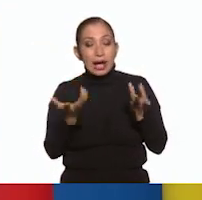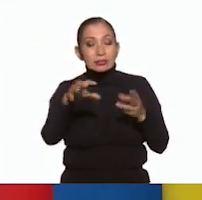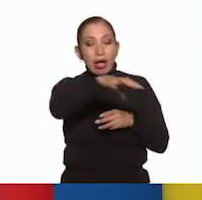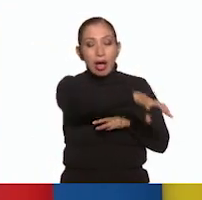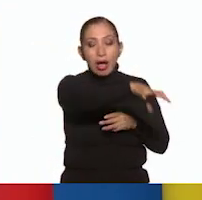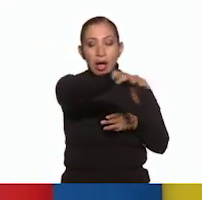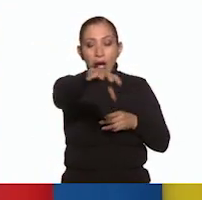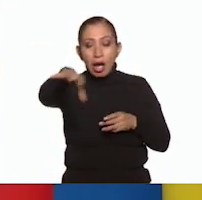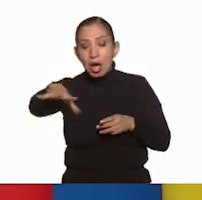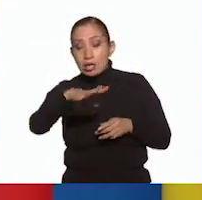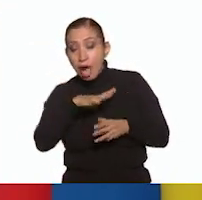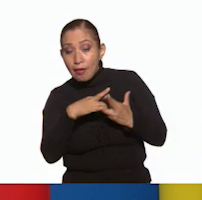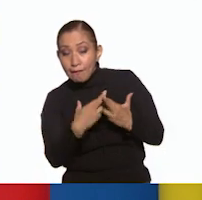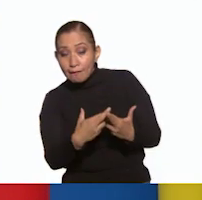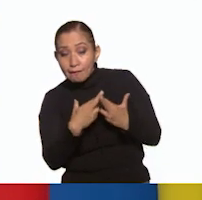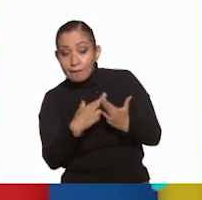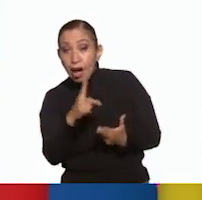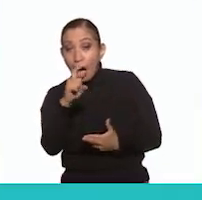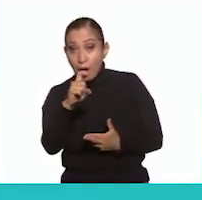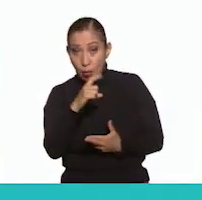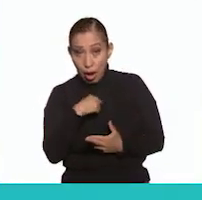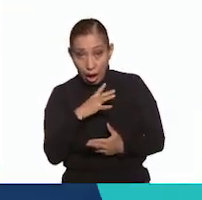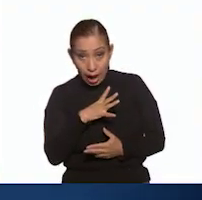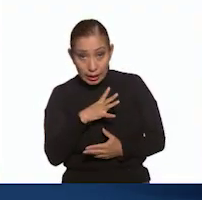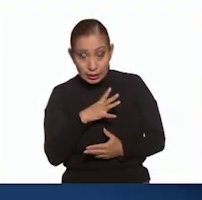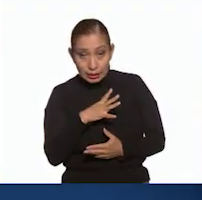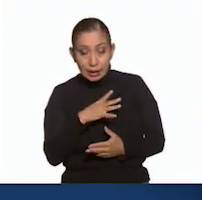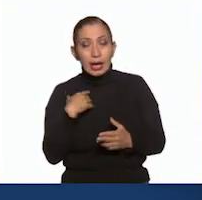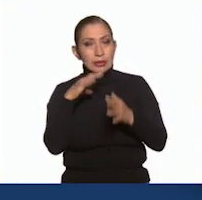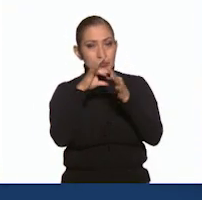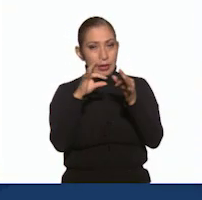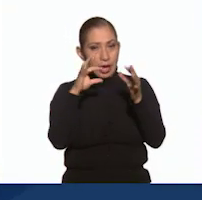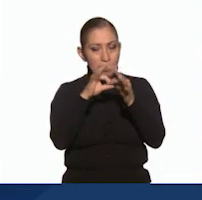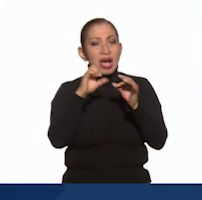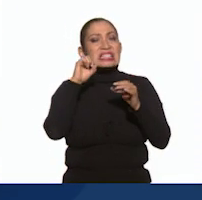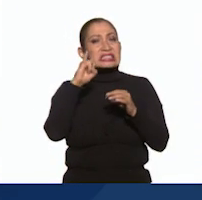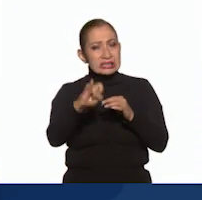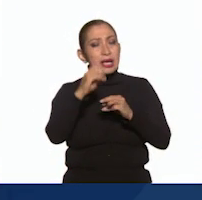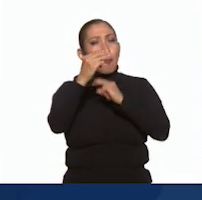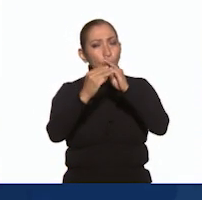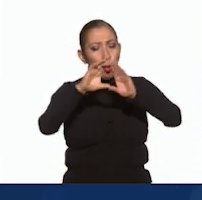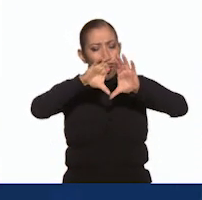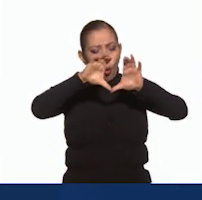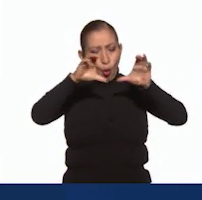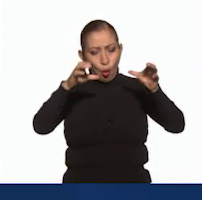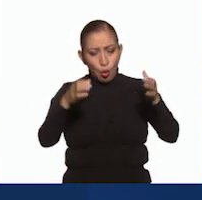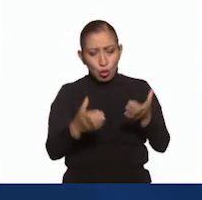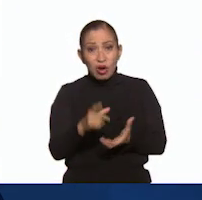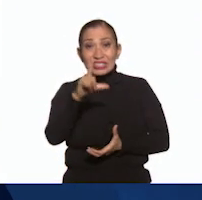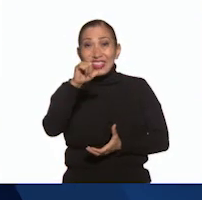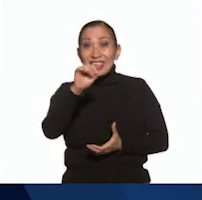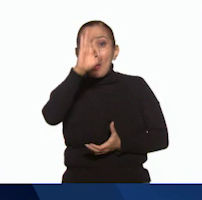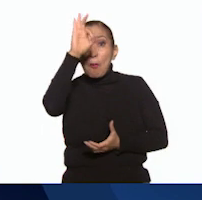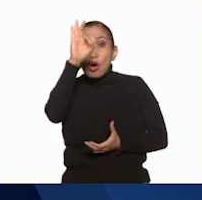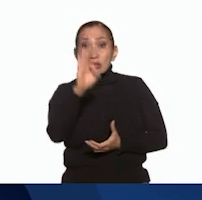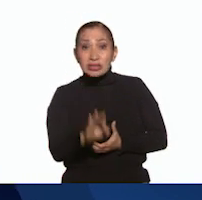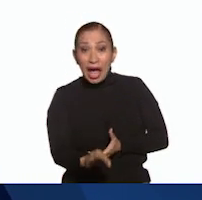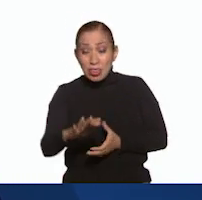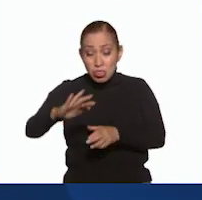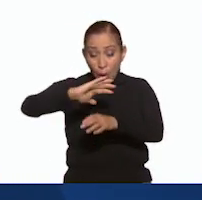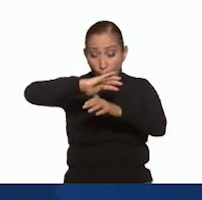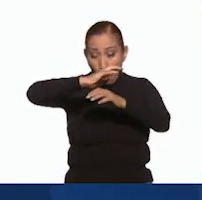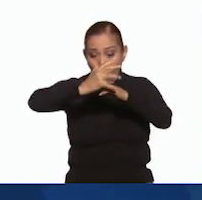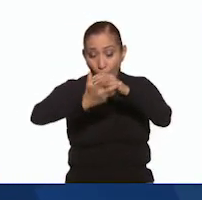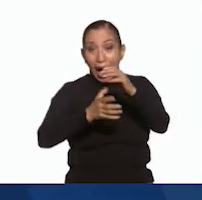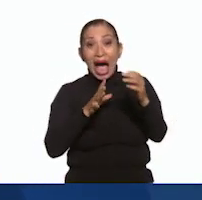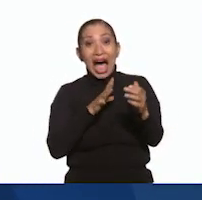y disponibilidad del agua en el planeta. Explicamos que aunque en la Tierra más del 70% de la